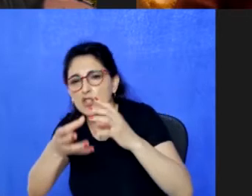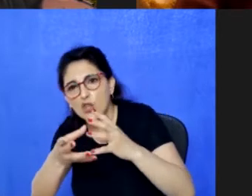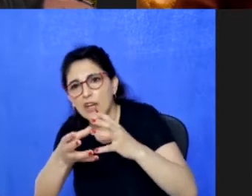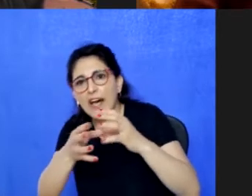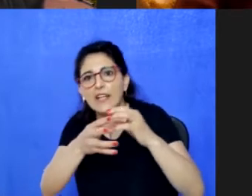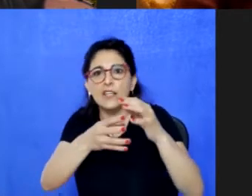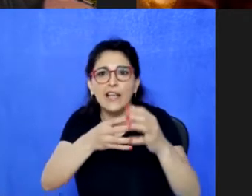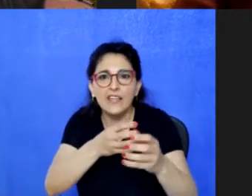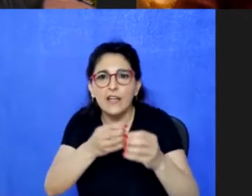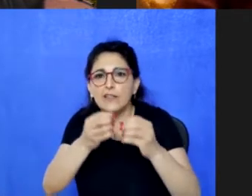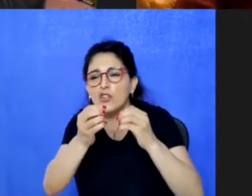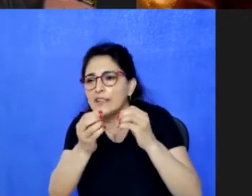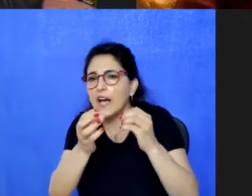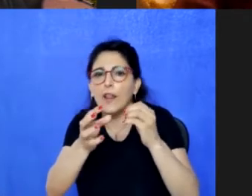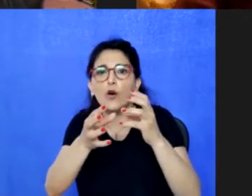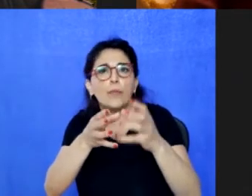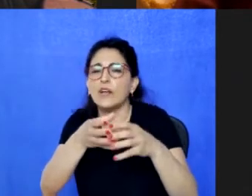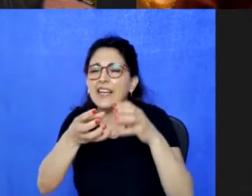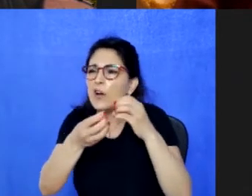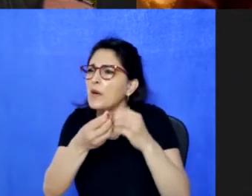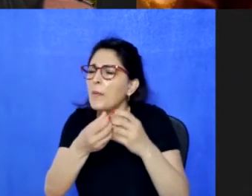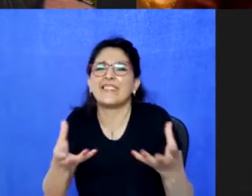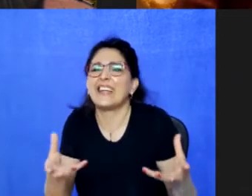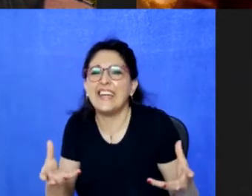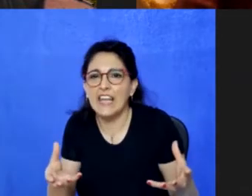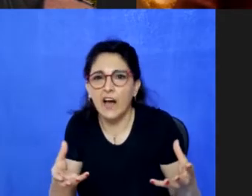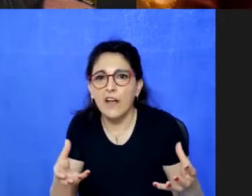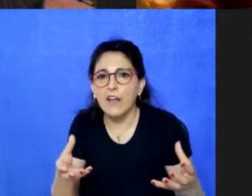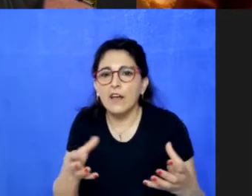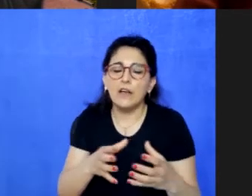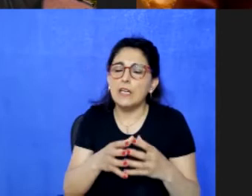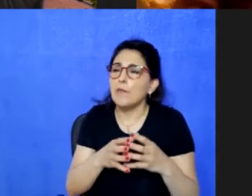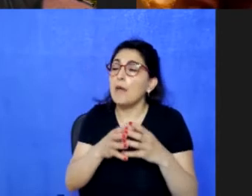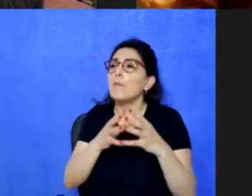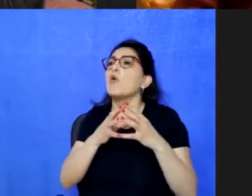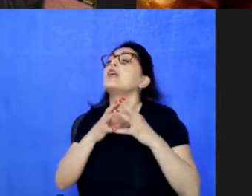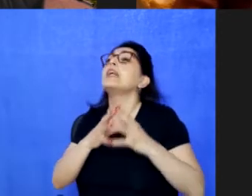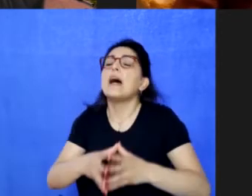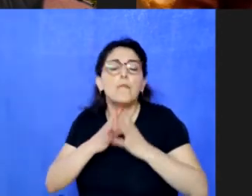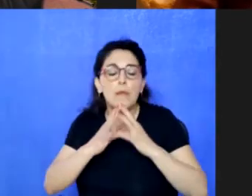tenía chocolate, la harían chocolatada, pero era como una pastelera. Y